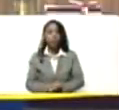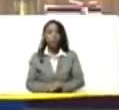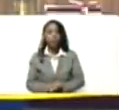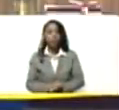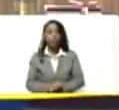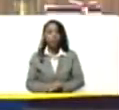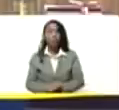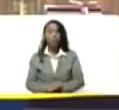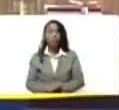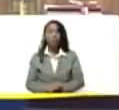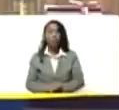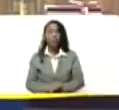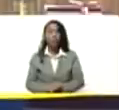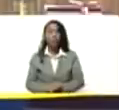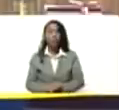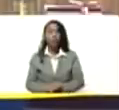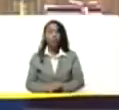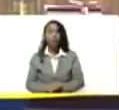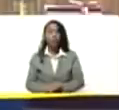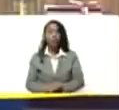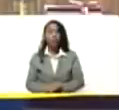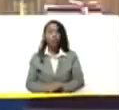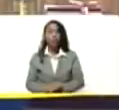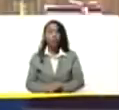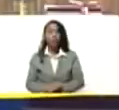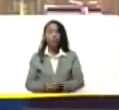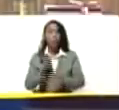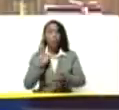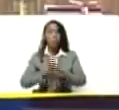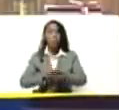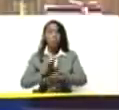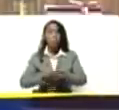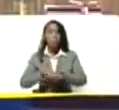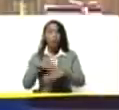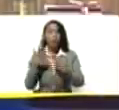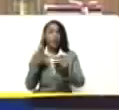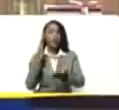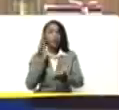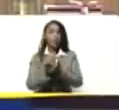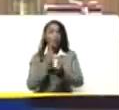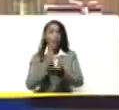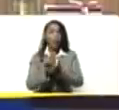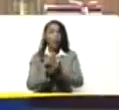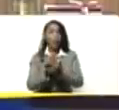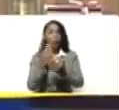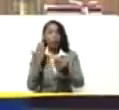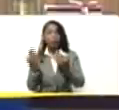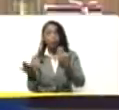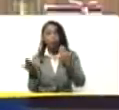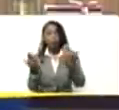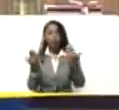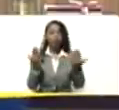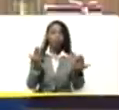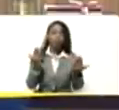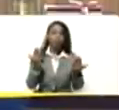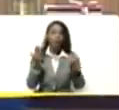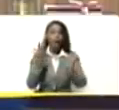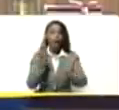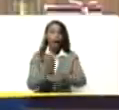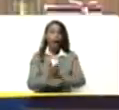que la economía funcione con equilibrio armonía responsabilidad disciplina